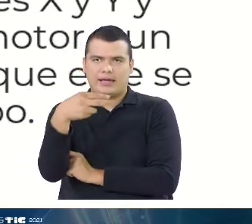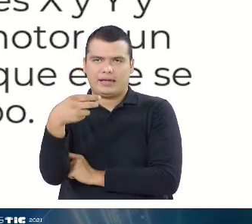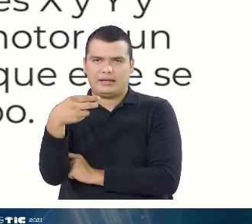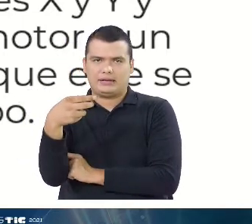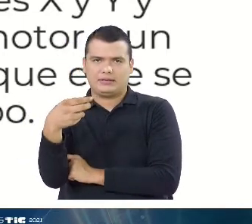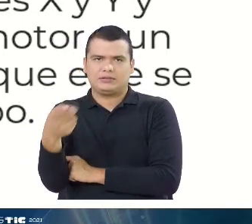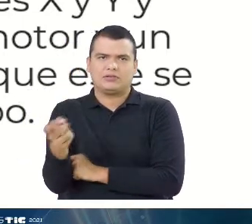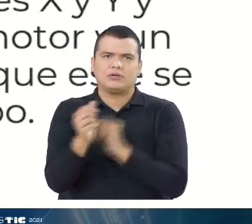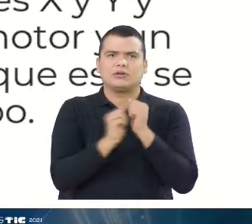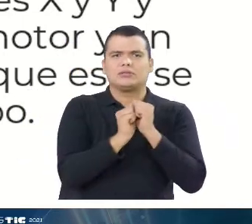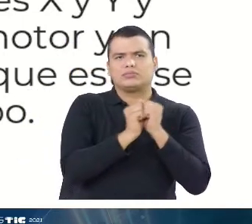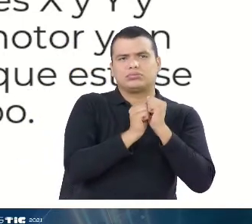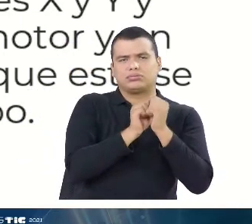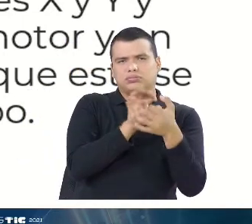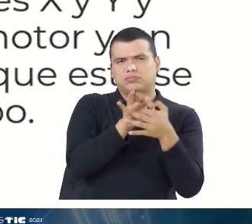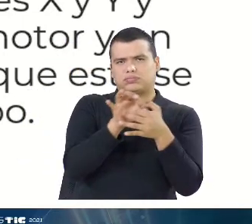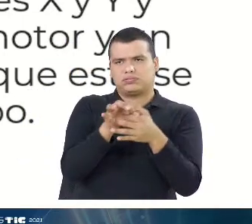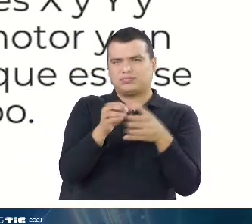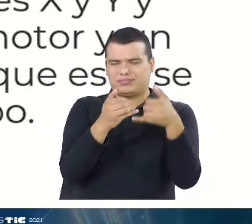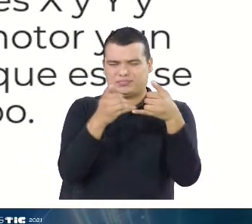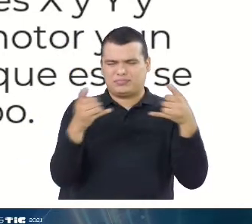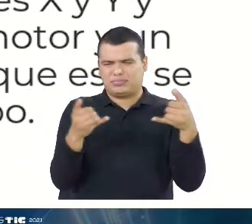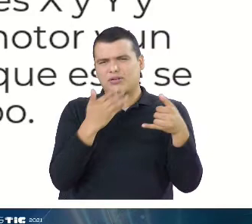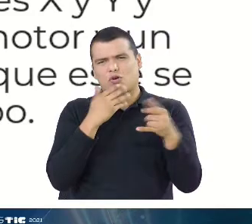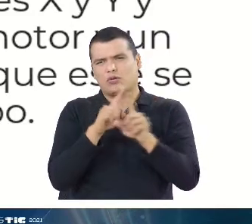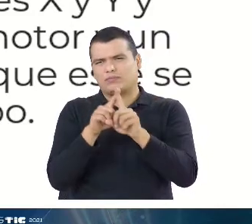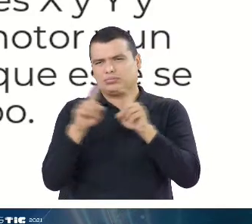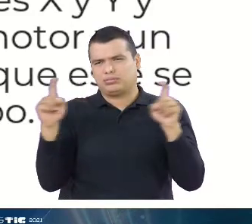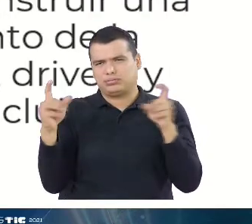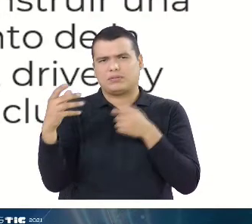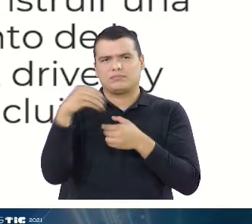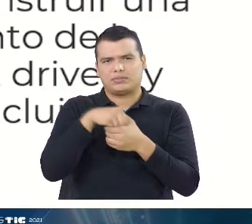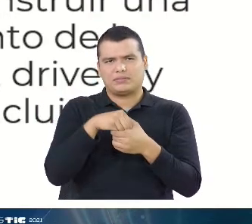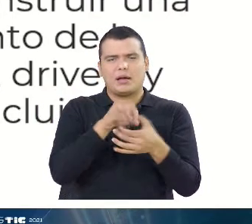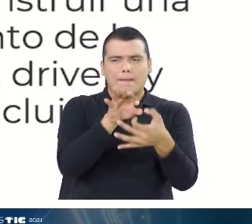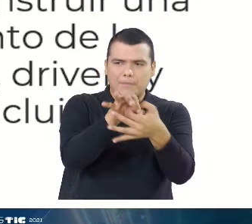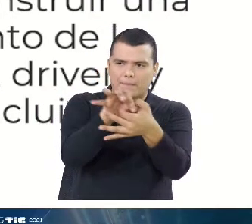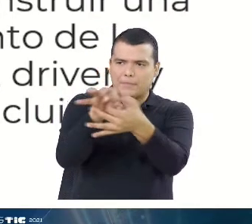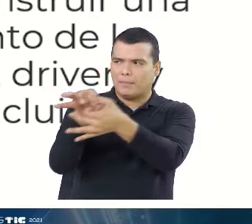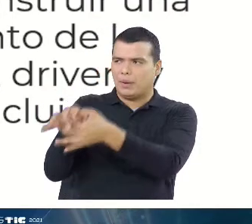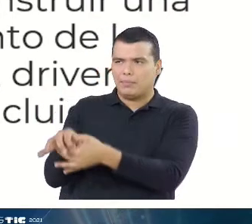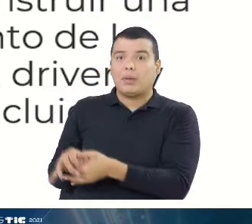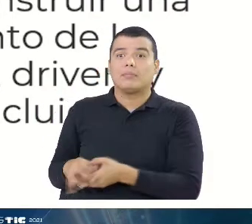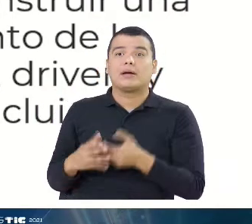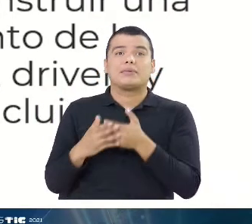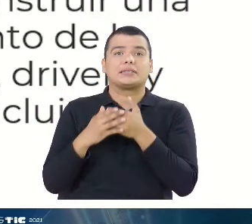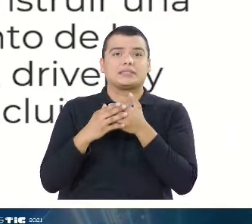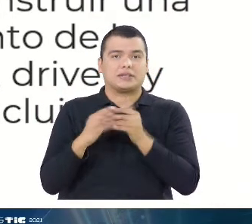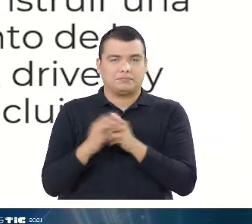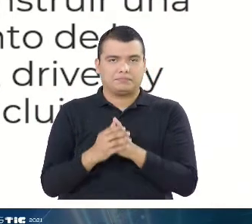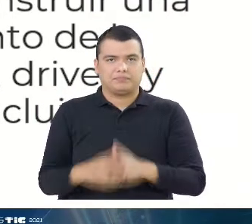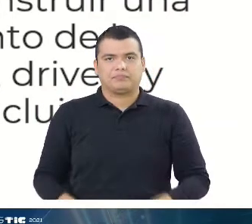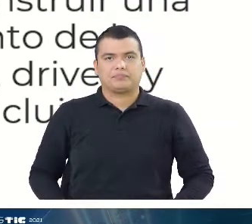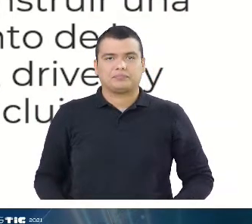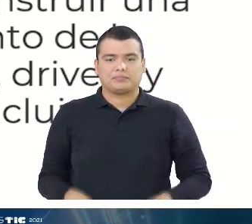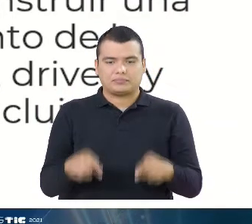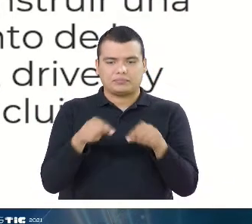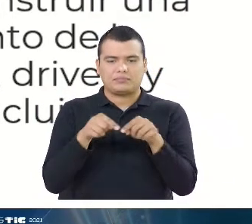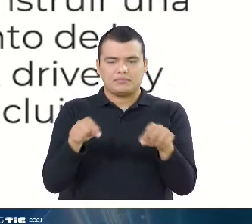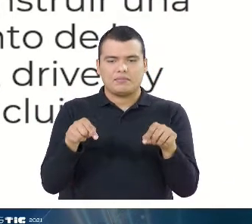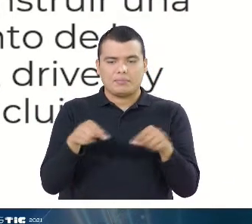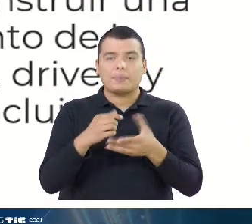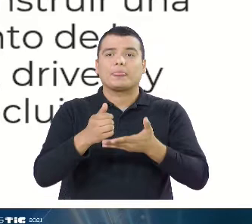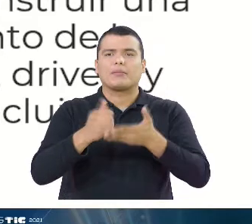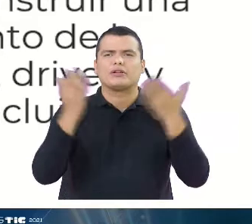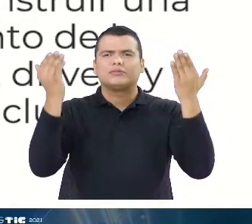lo conecta con estos cablecitos que se ven aquí a unos pines respectivos. Esta es la tarjeta que me da la oportunidad de utilizar, eso